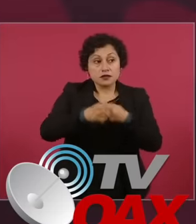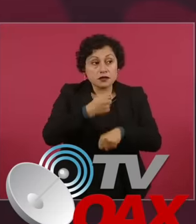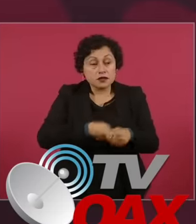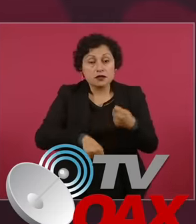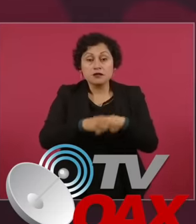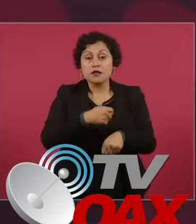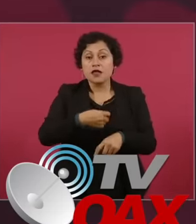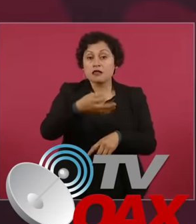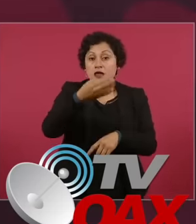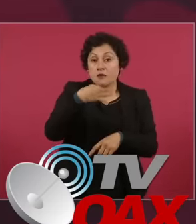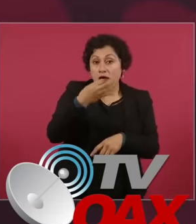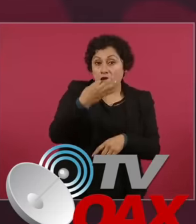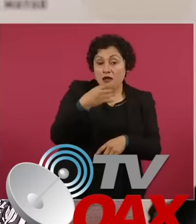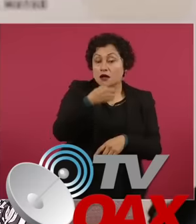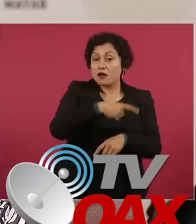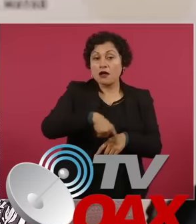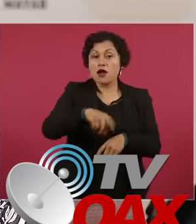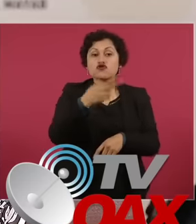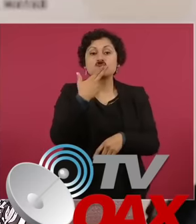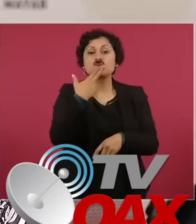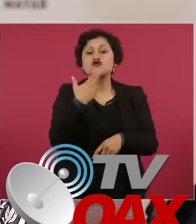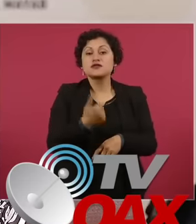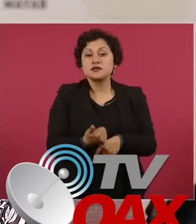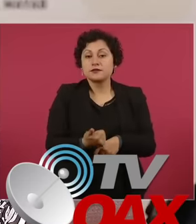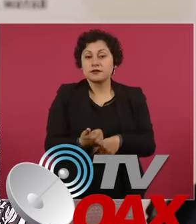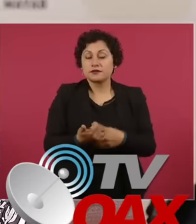y nos van a estar